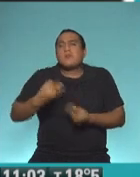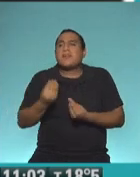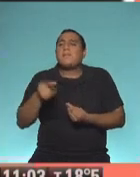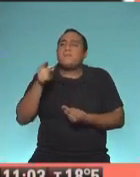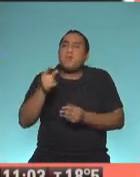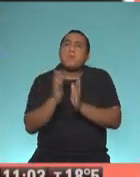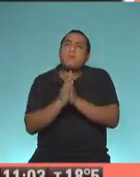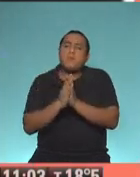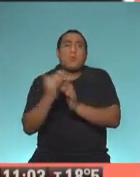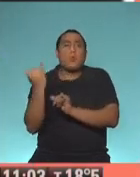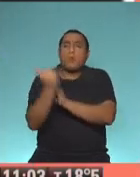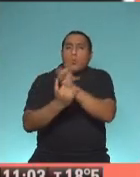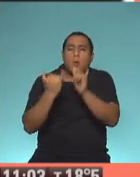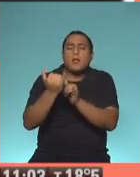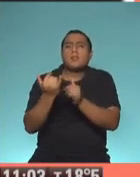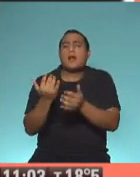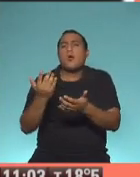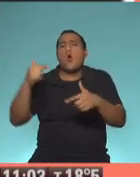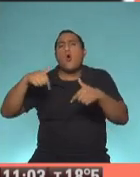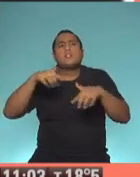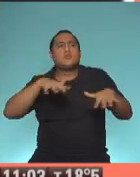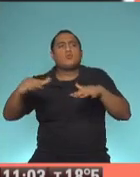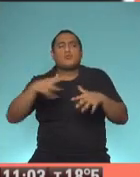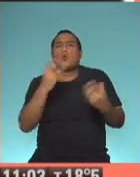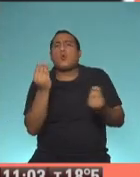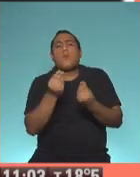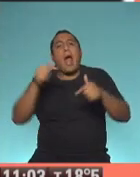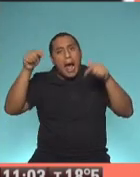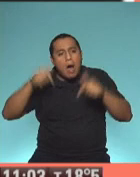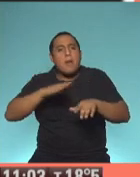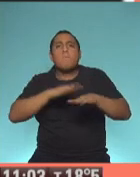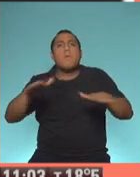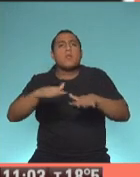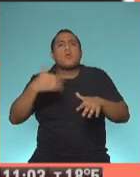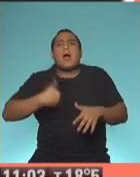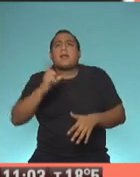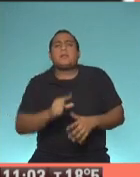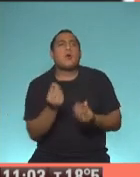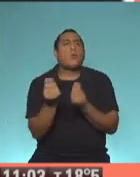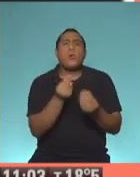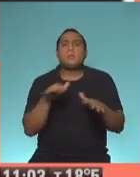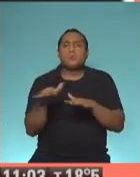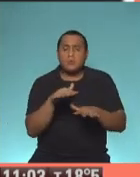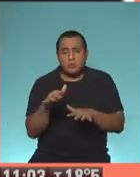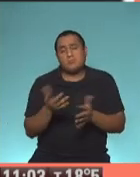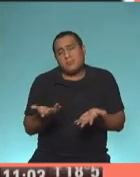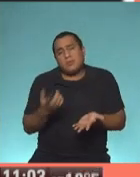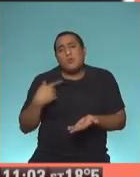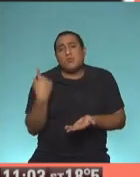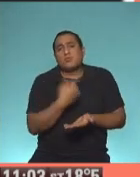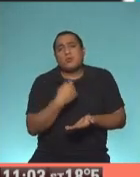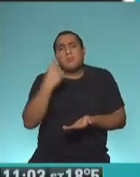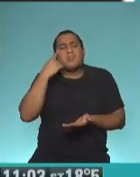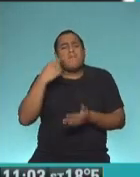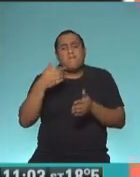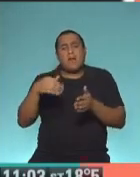nos aportes una visión respecto a la situación que hoy estamos transitando en este momento en la Argentina. Porque viste que estamos en esta cosa de cuándo pasamos a otra